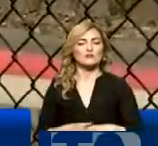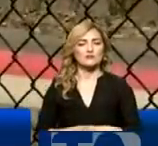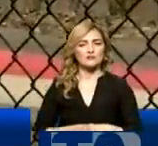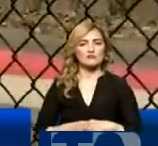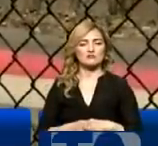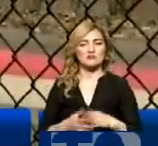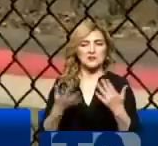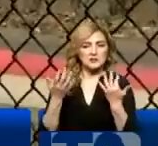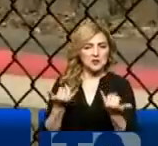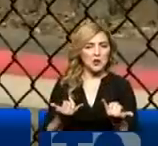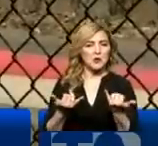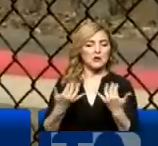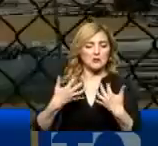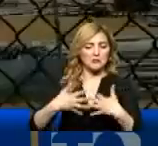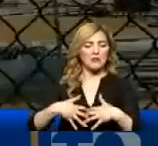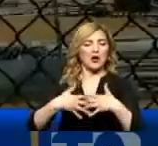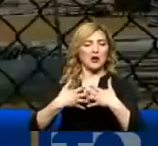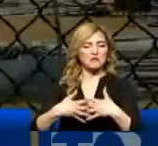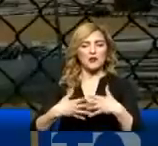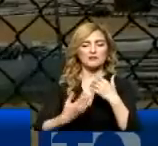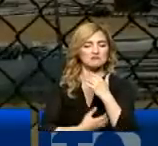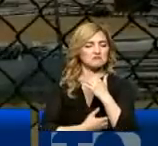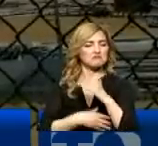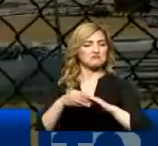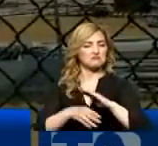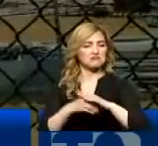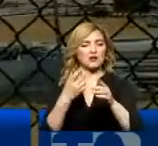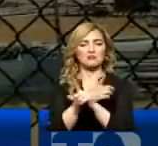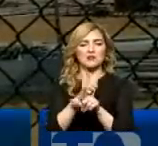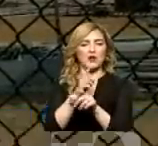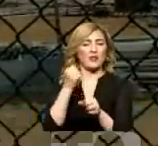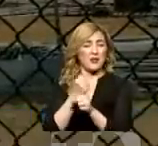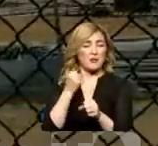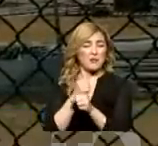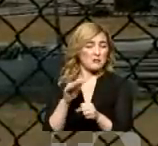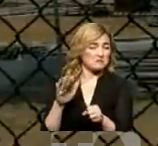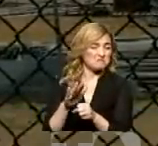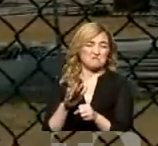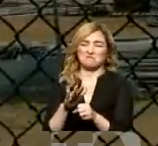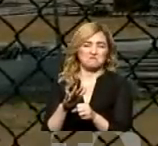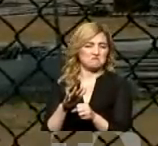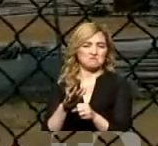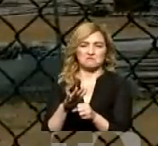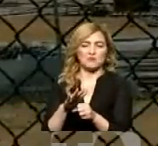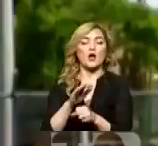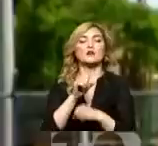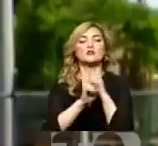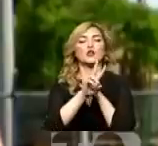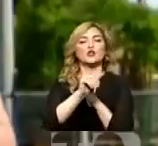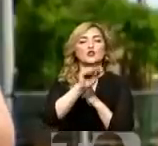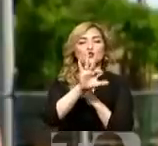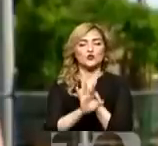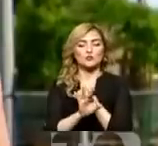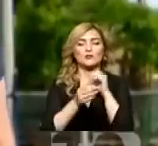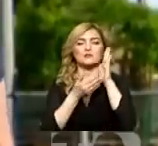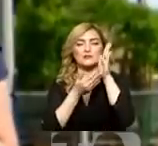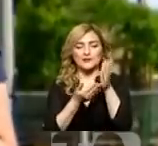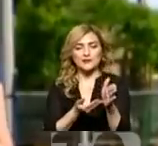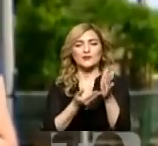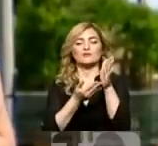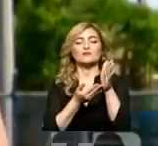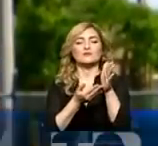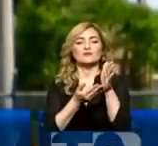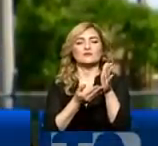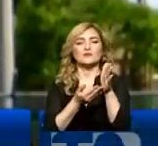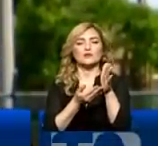a la fecha, la refinería de La Libertad no trabaja en toda su capacidad. Solo en 2019, por poner un ejemplo,